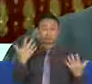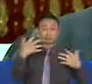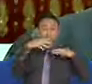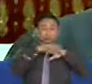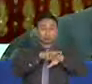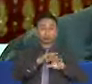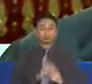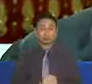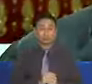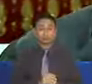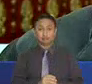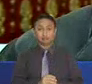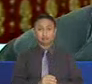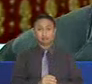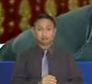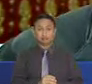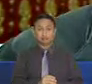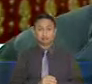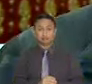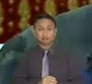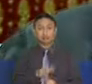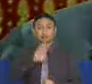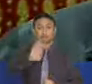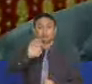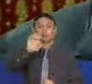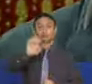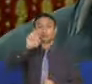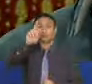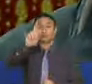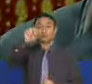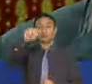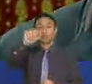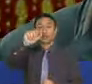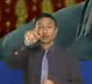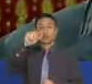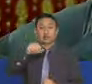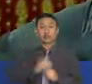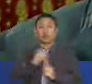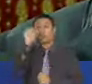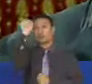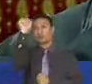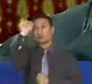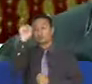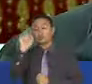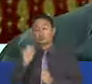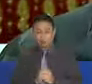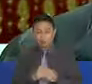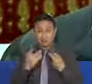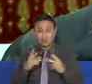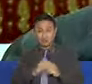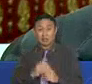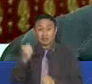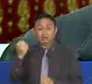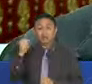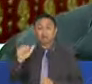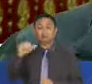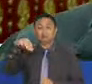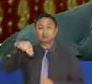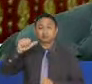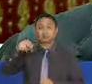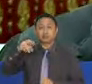que fueron pintadas por Bernardo Rodríguez y también con Manuel Samaniego entre los dos realizan